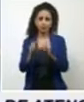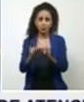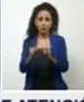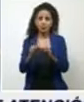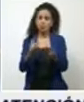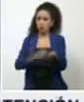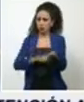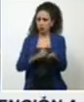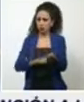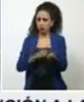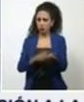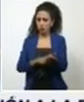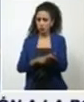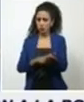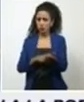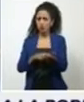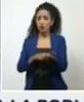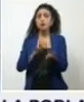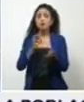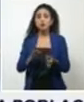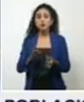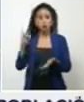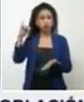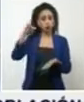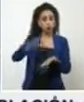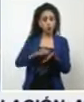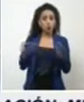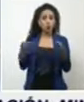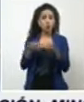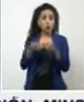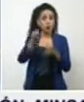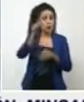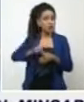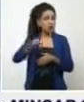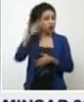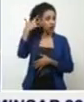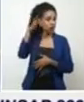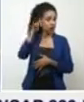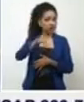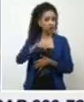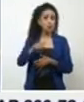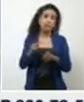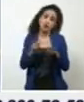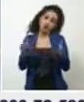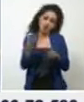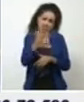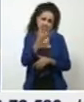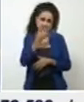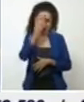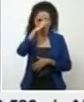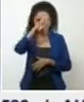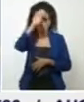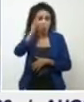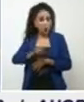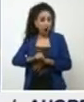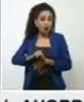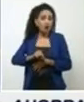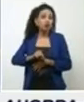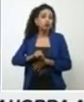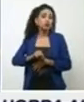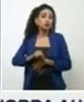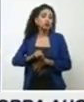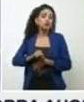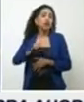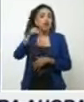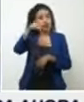el arribo de un grupo de personas del exterior, una gran parte de cubanos que se encontraban varados en el exterior,